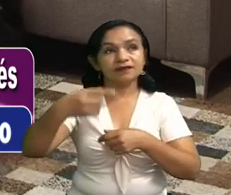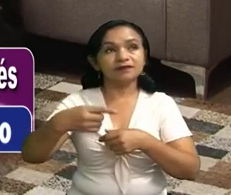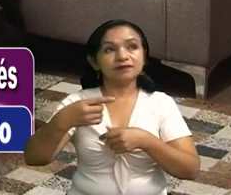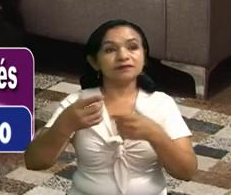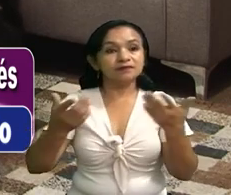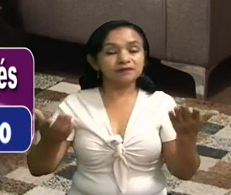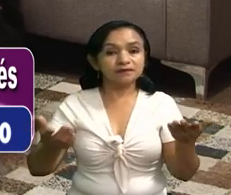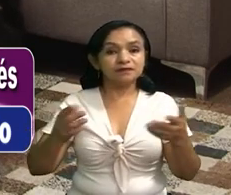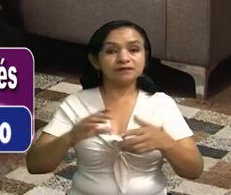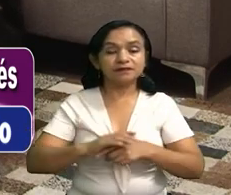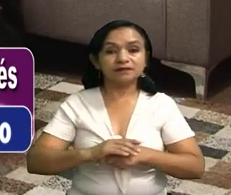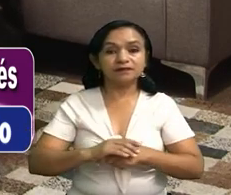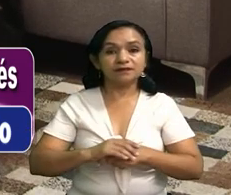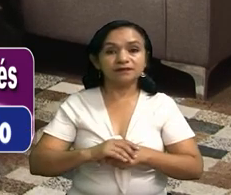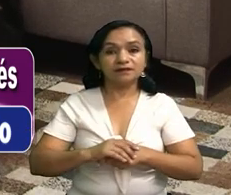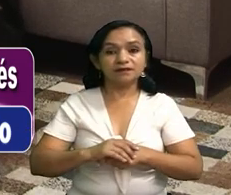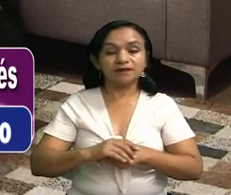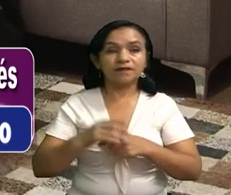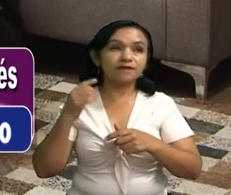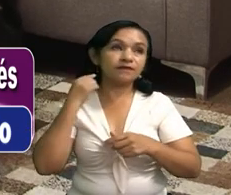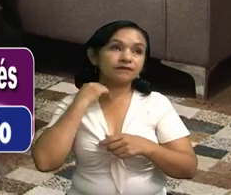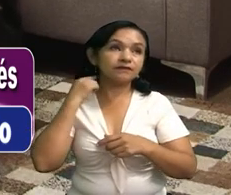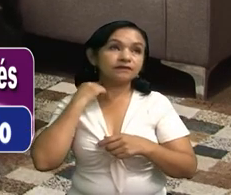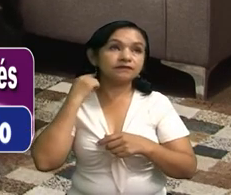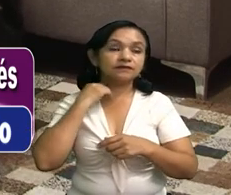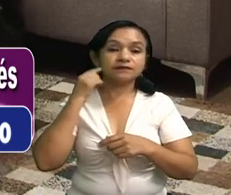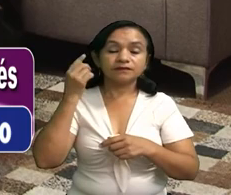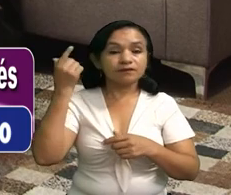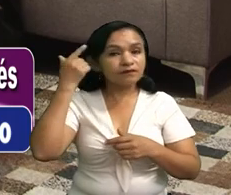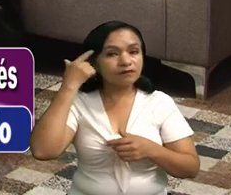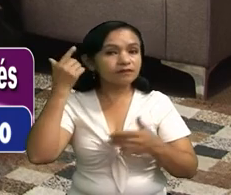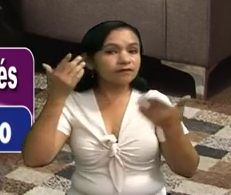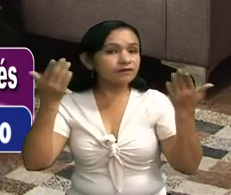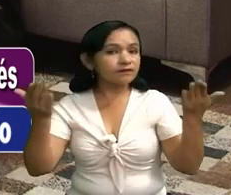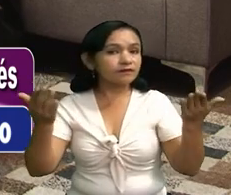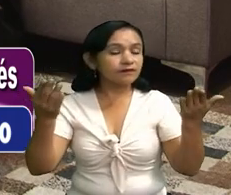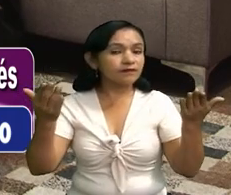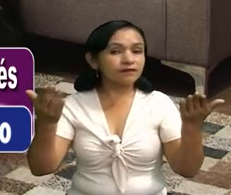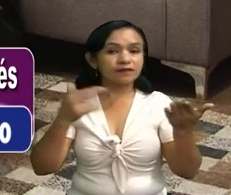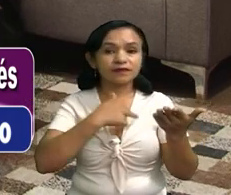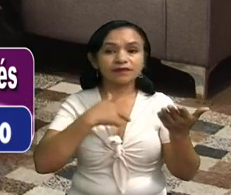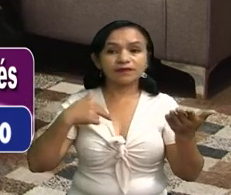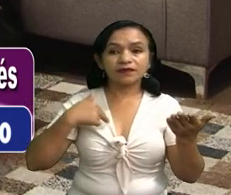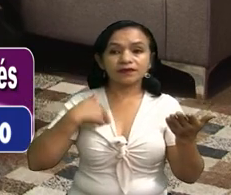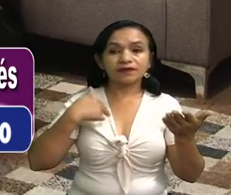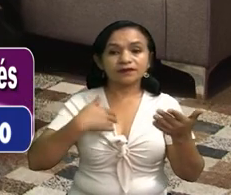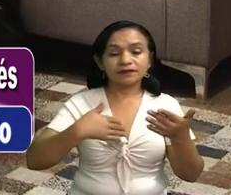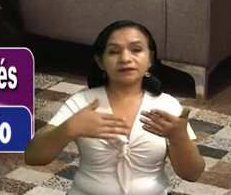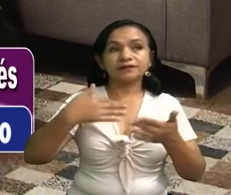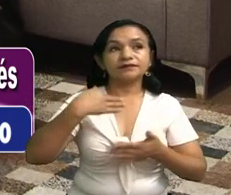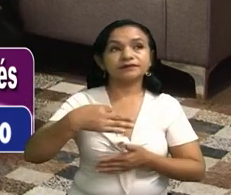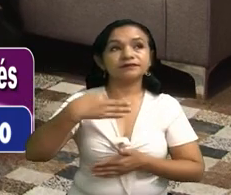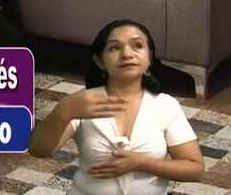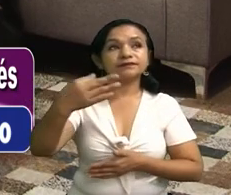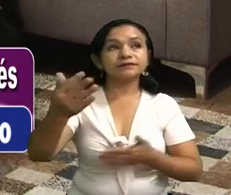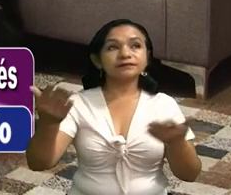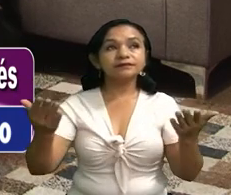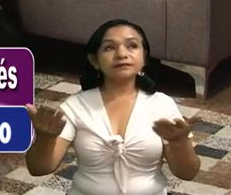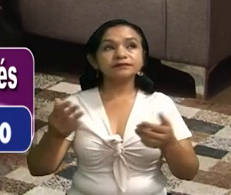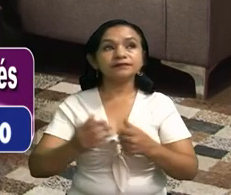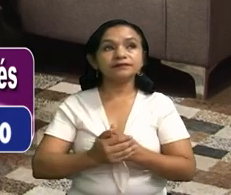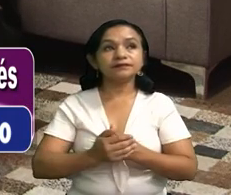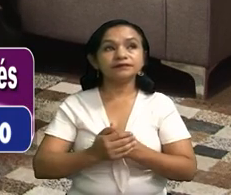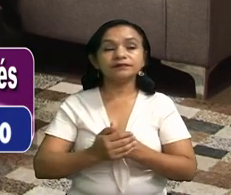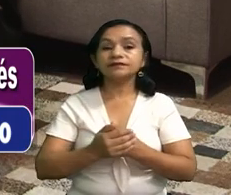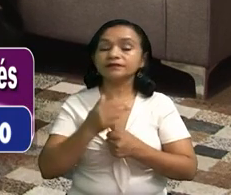para siempre estar pensando en que vamos hacia adelante, que los indicadores